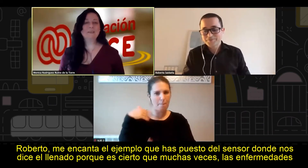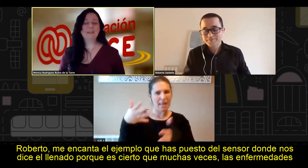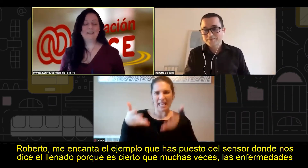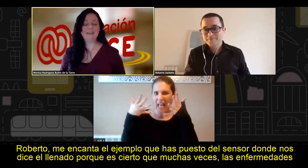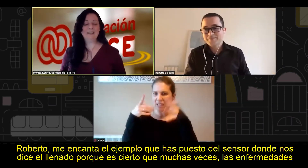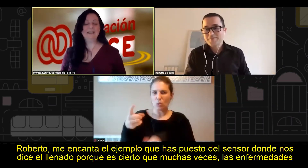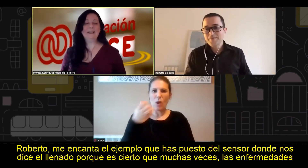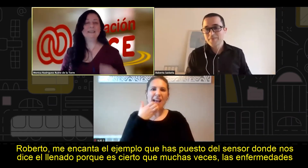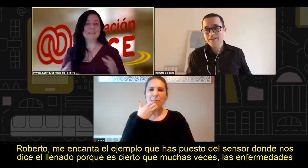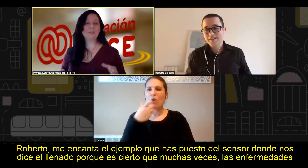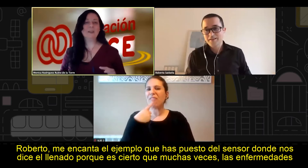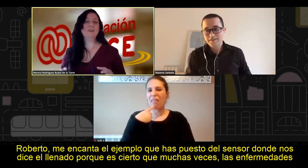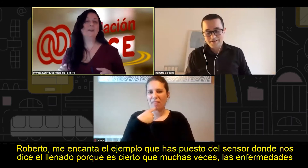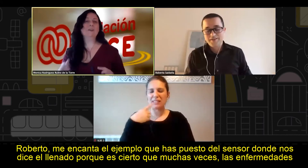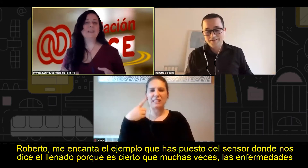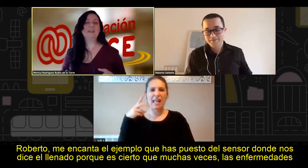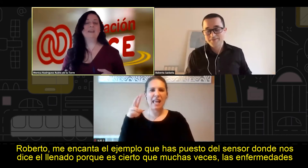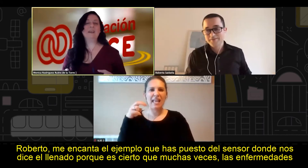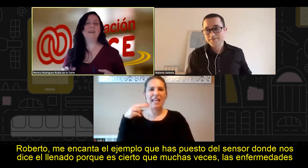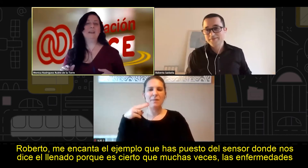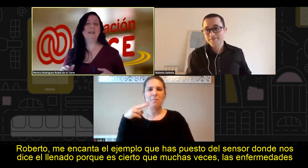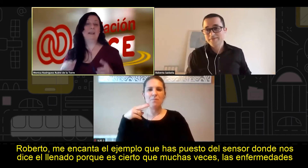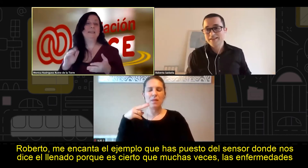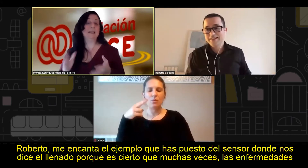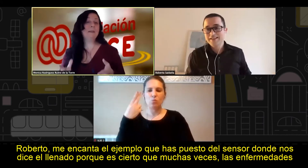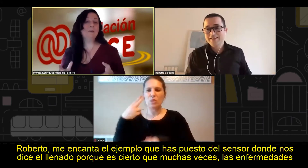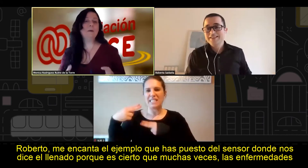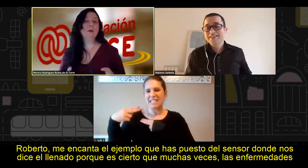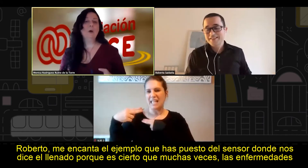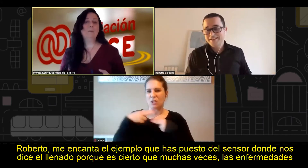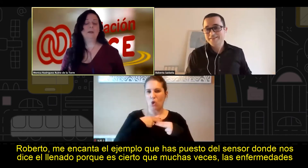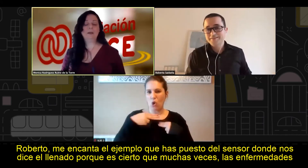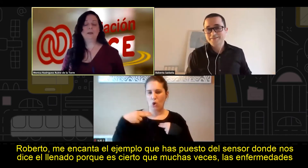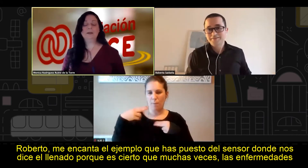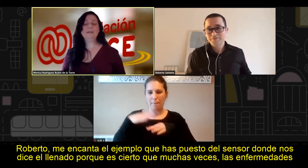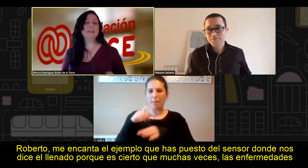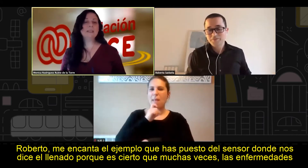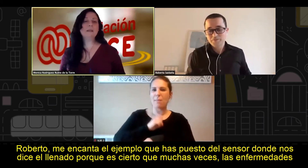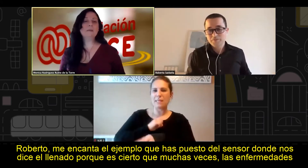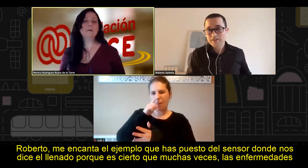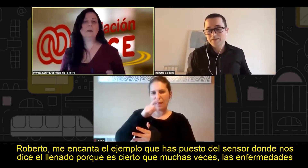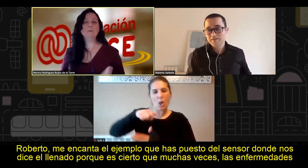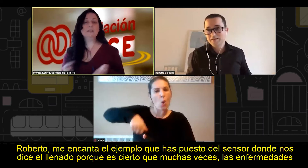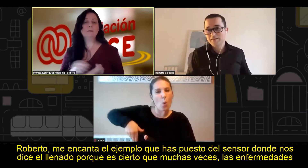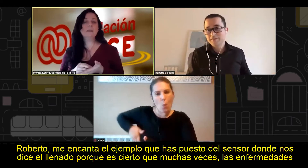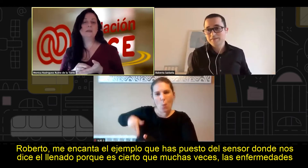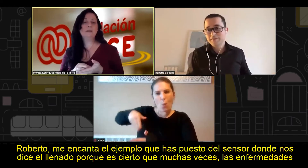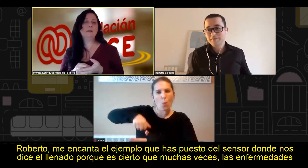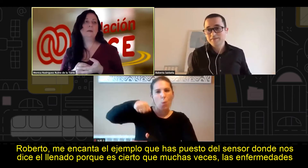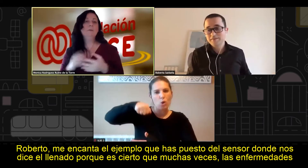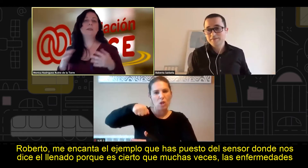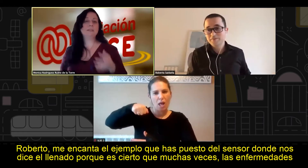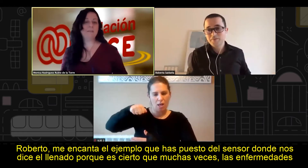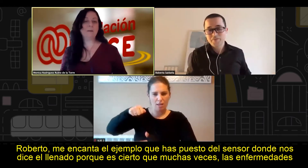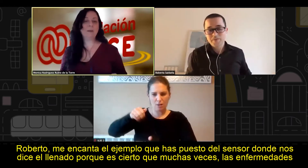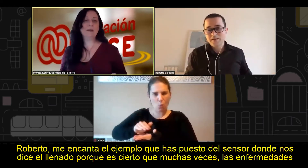puesto del sensor en donde nos dice el llenado, ¿no? Porque sí que es cierto que muchas veces, bueno,